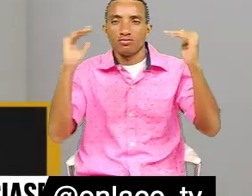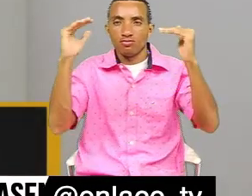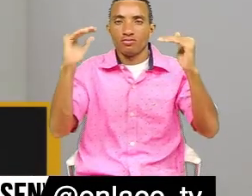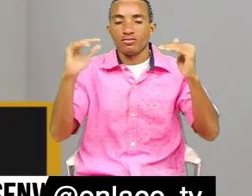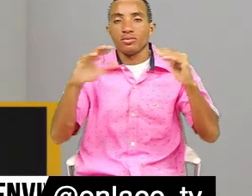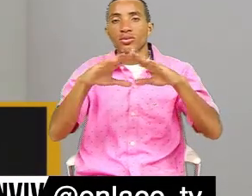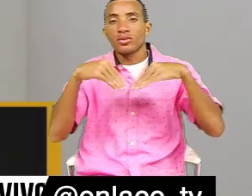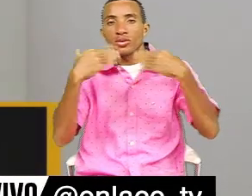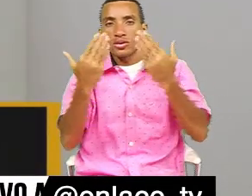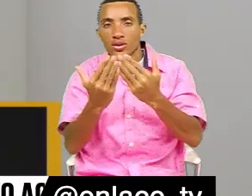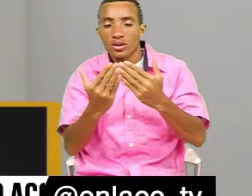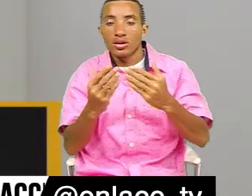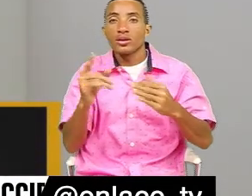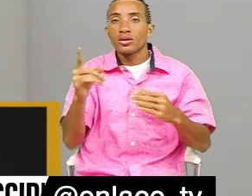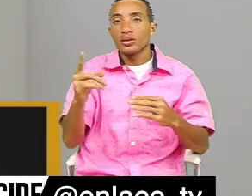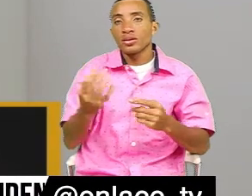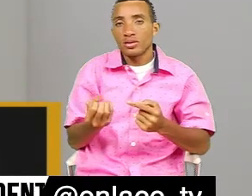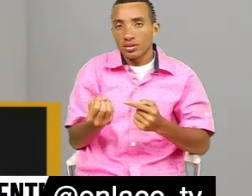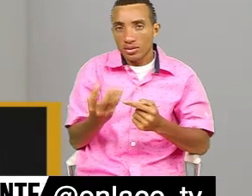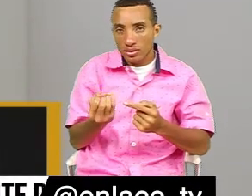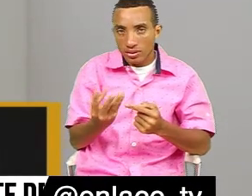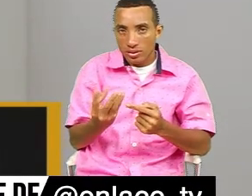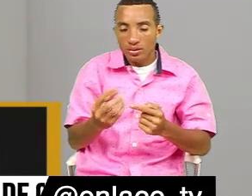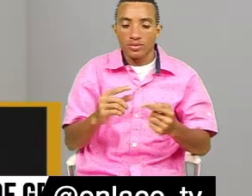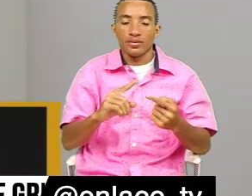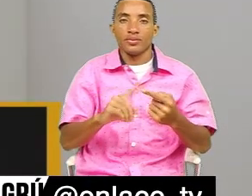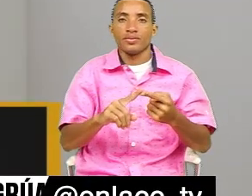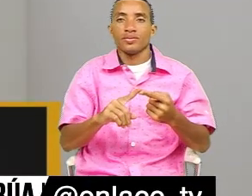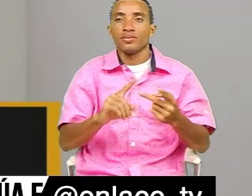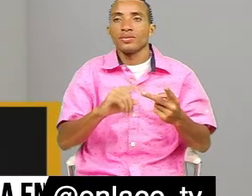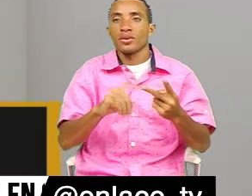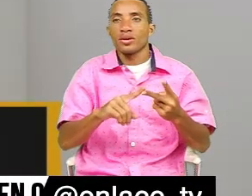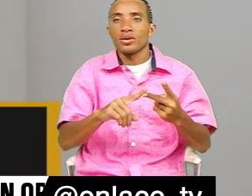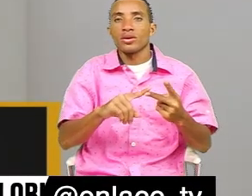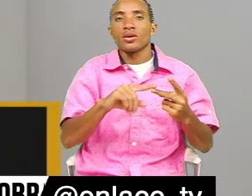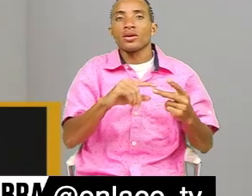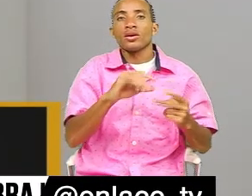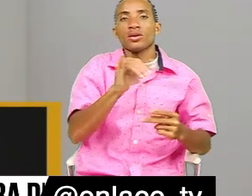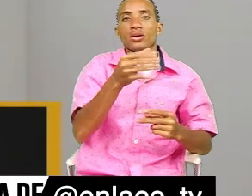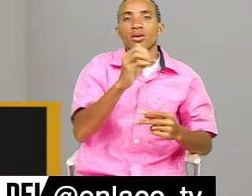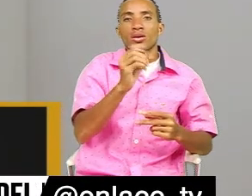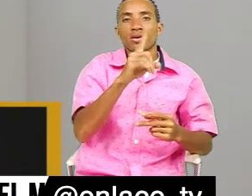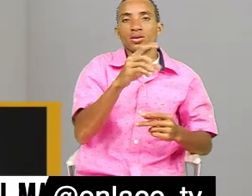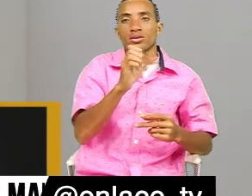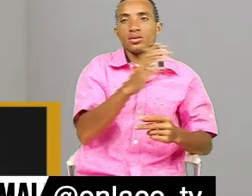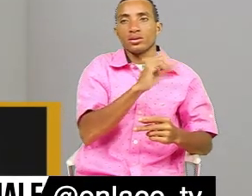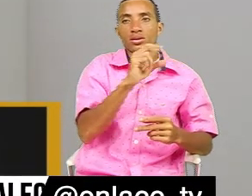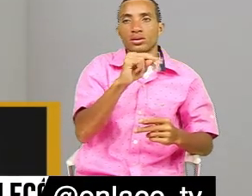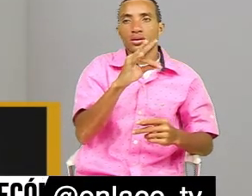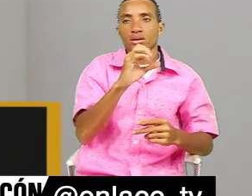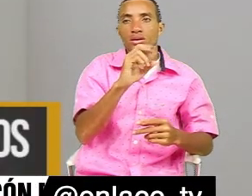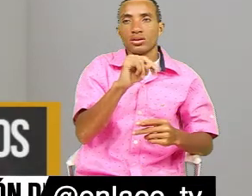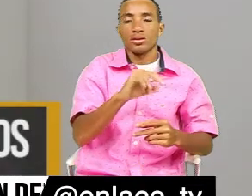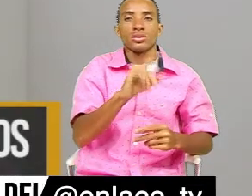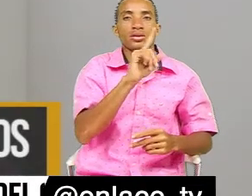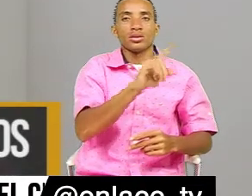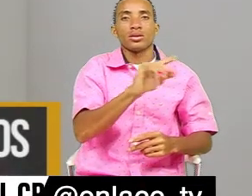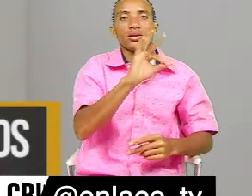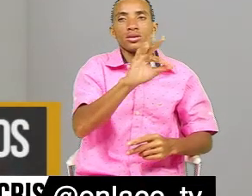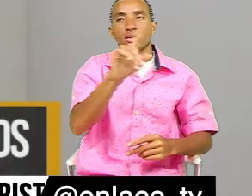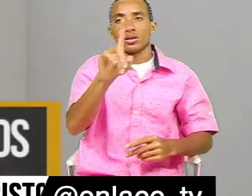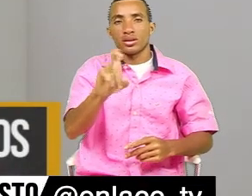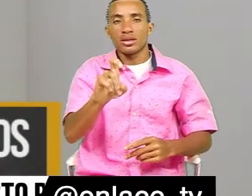colegio de la Normal Cristo Rey como del José Antonio Galán, a esos 136 educadores, ofrecerle